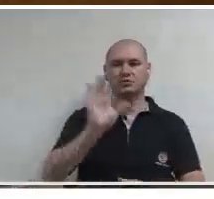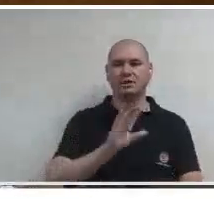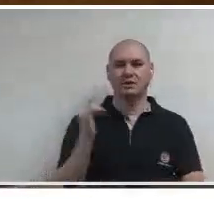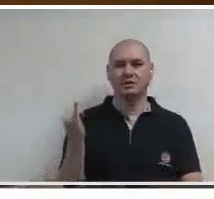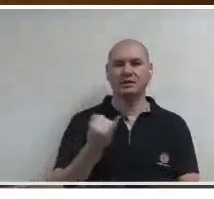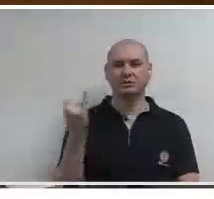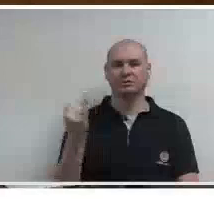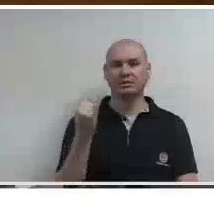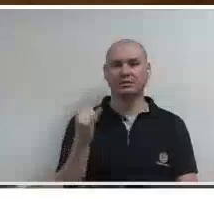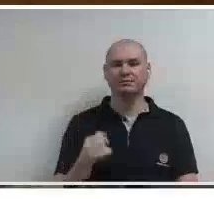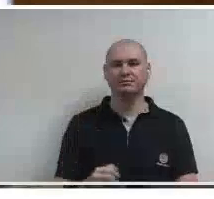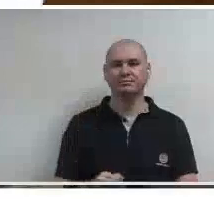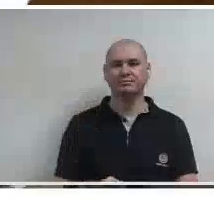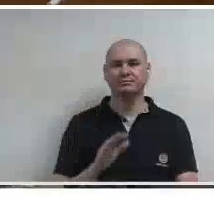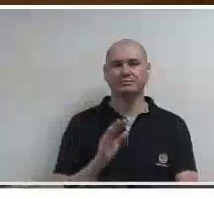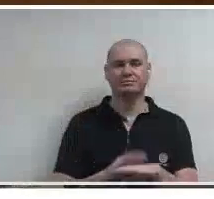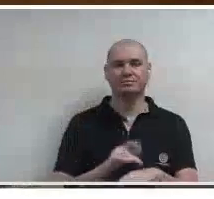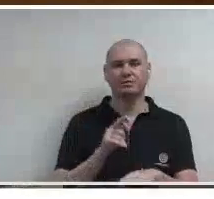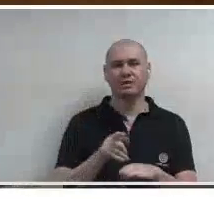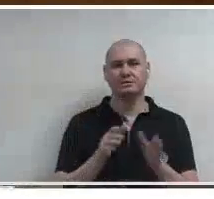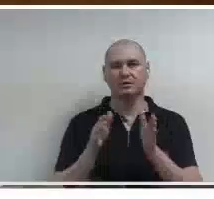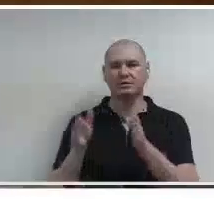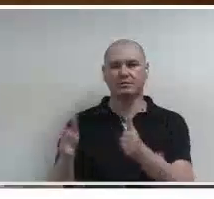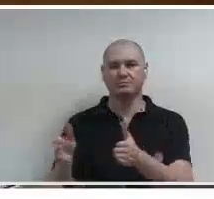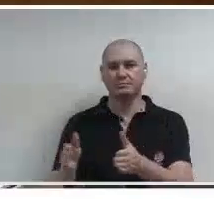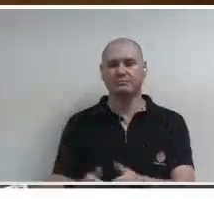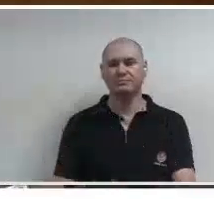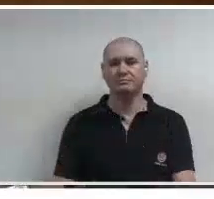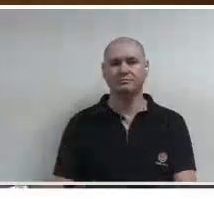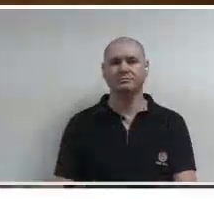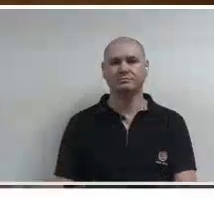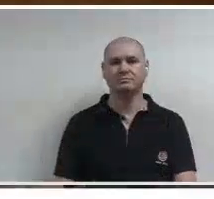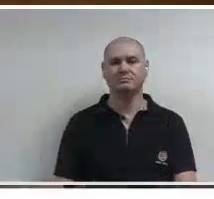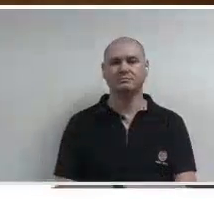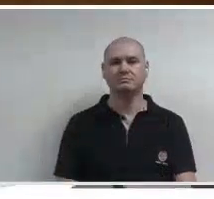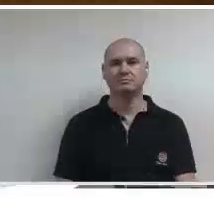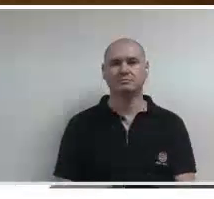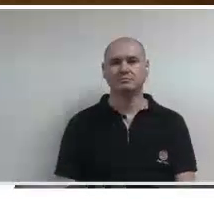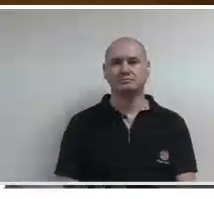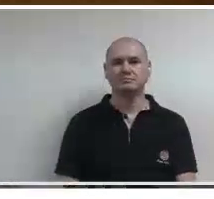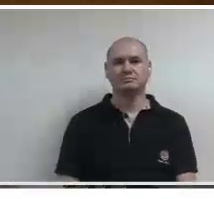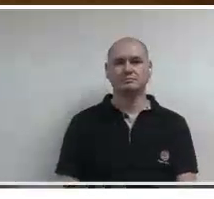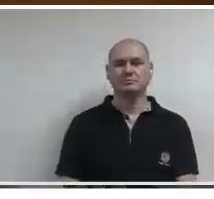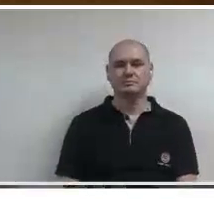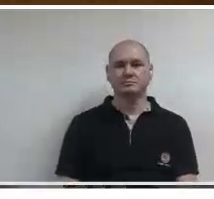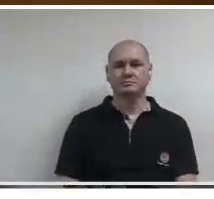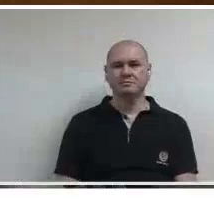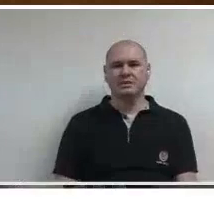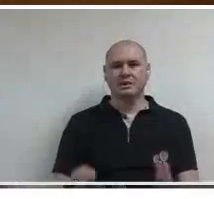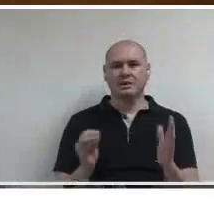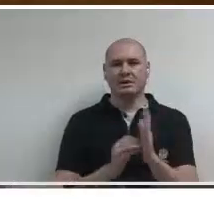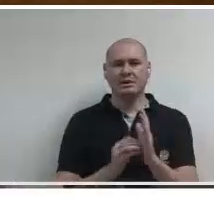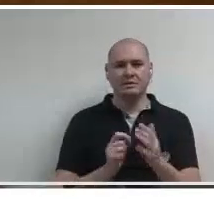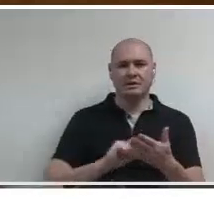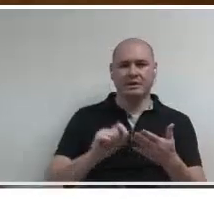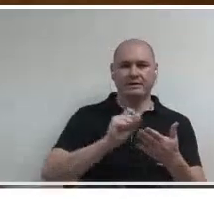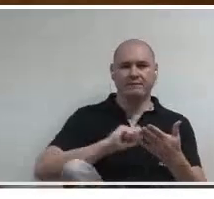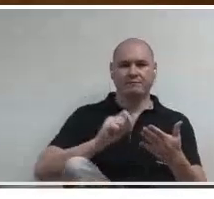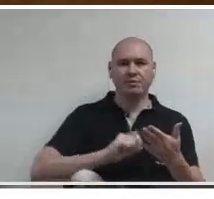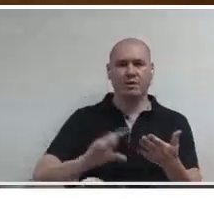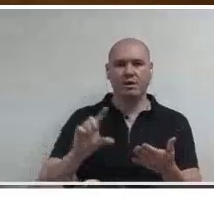participar curso, seminario, ñana de tate, tambuepe, ya he hecho pe, área, pe, ahí,